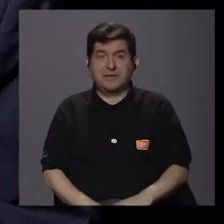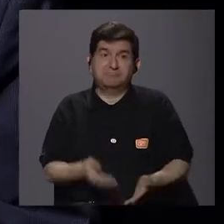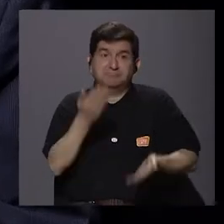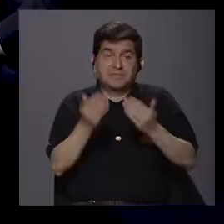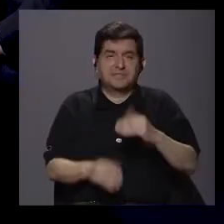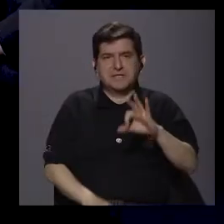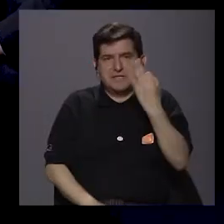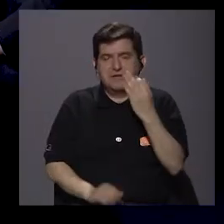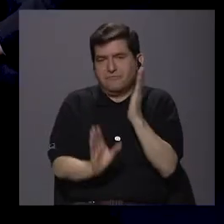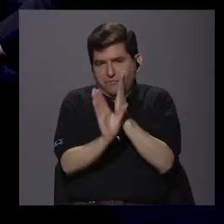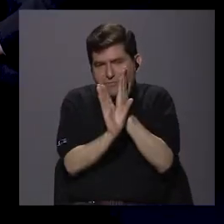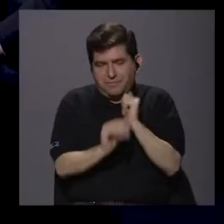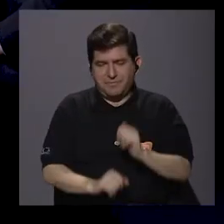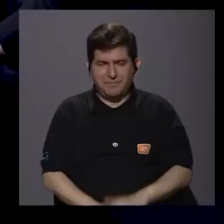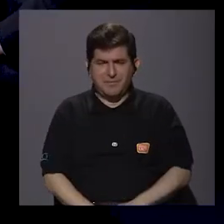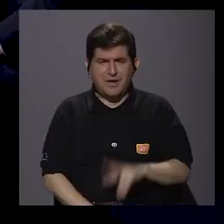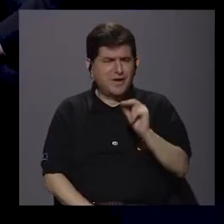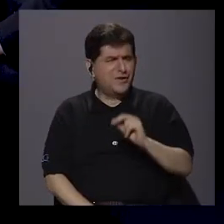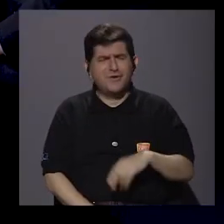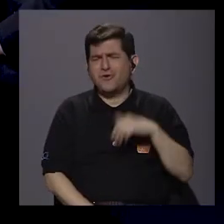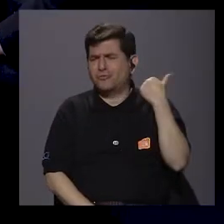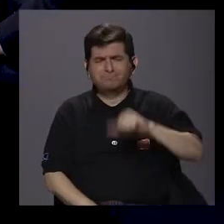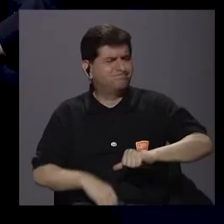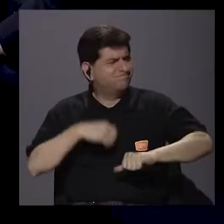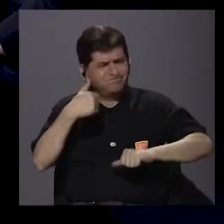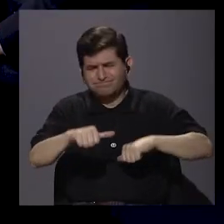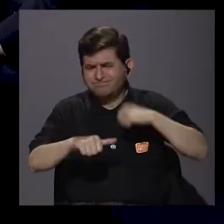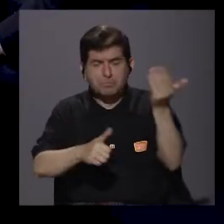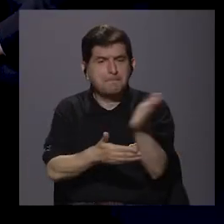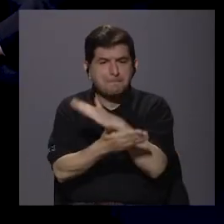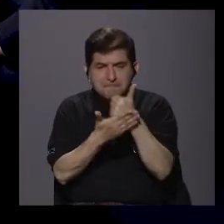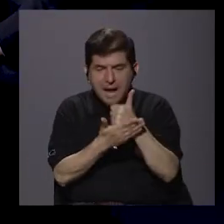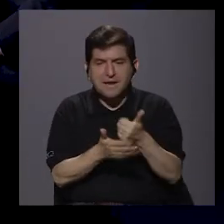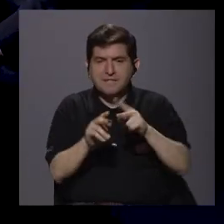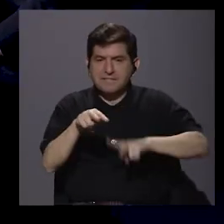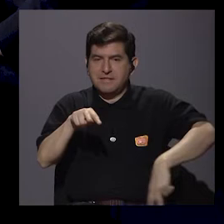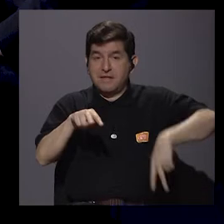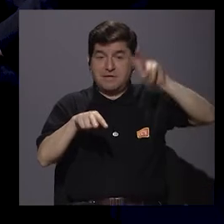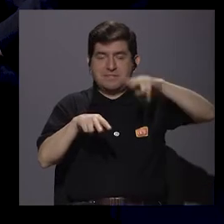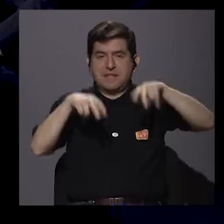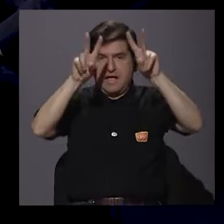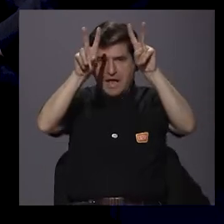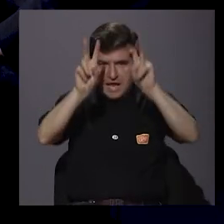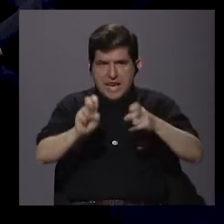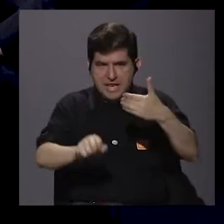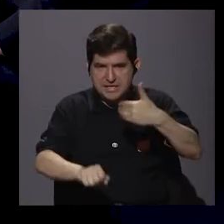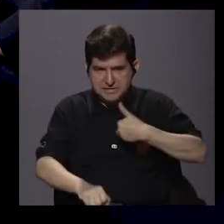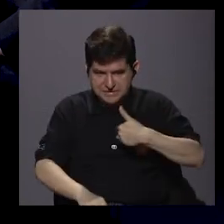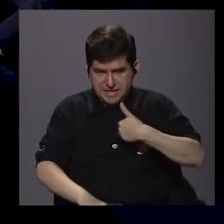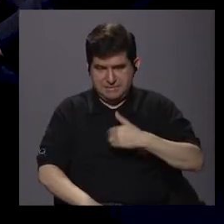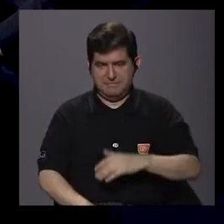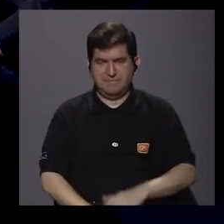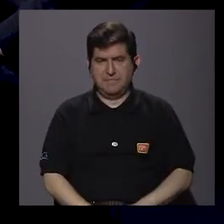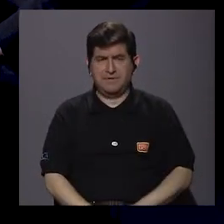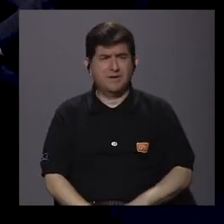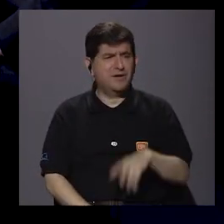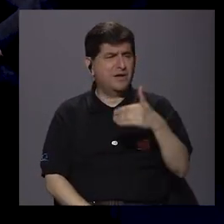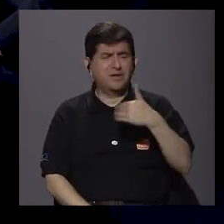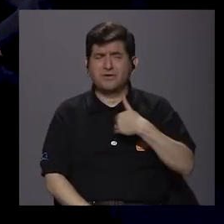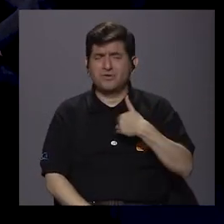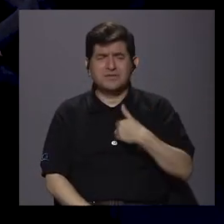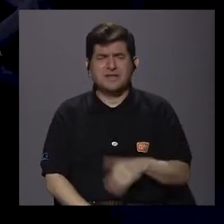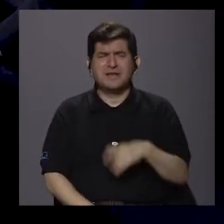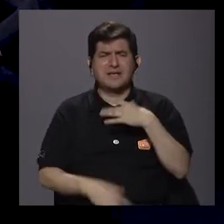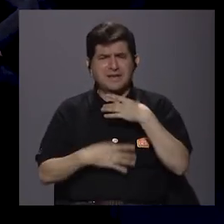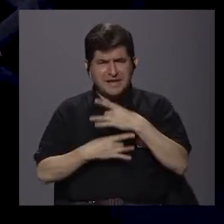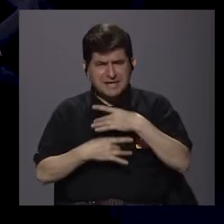entonces me parece que no va a haber el empeño que es parte de la ventaja de las pruebas estandarizadas no va a